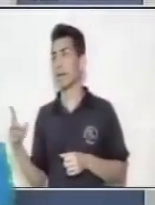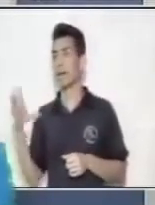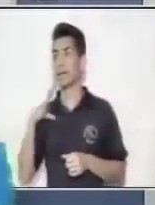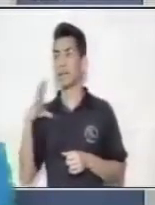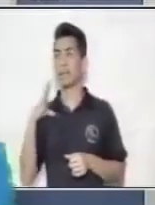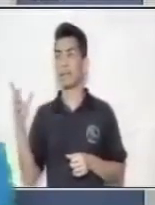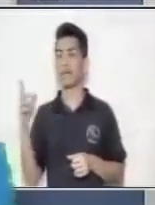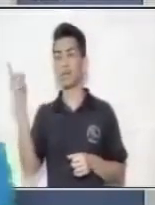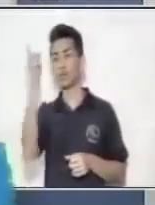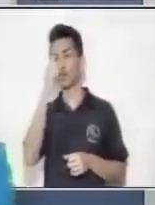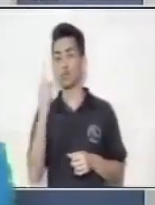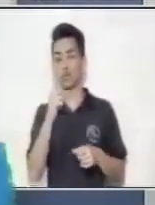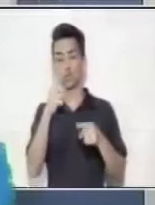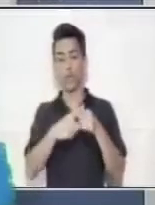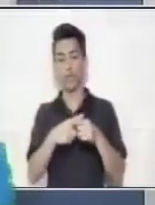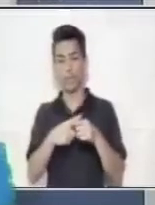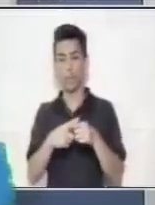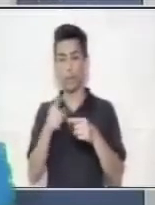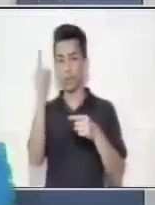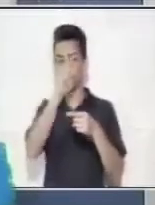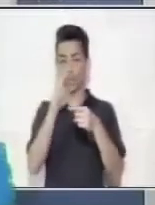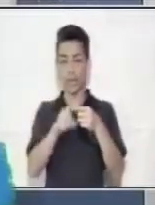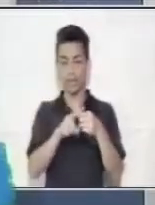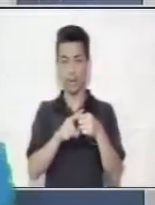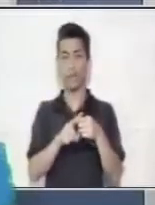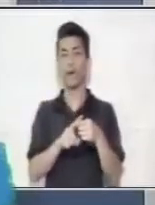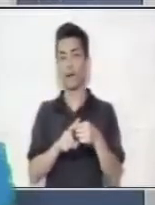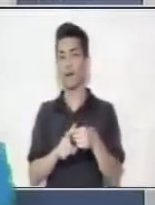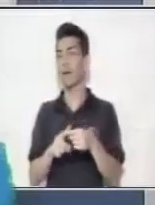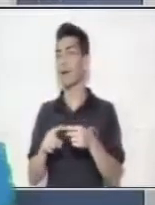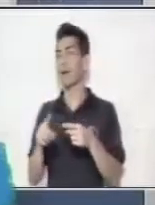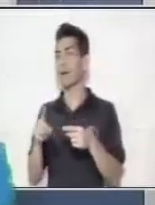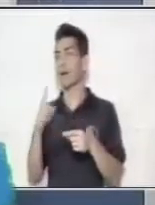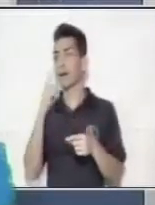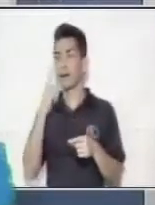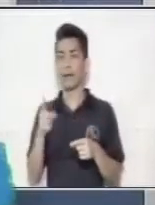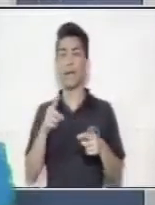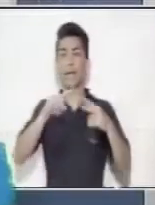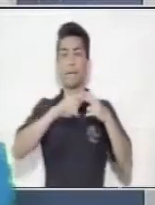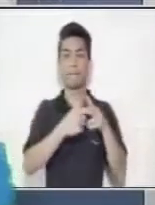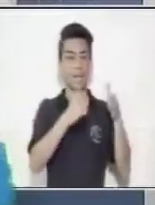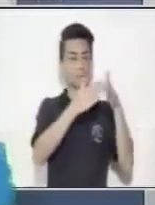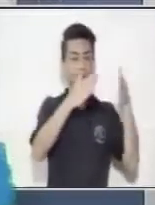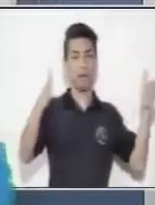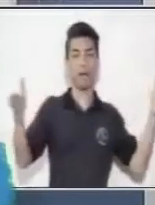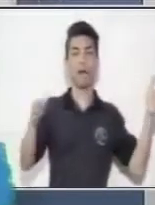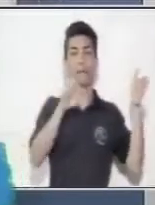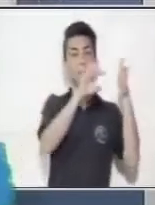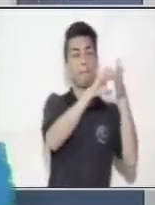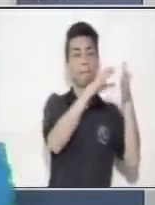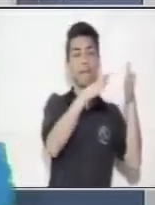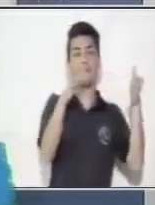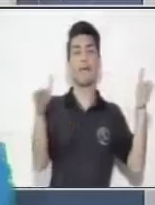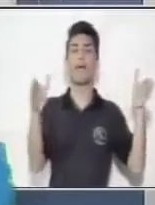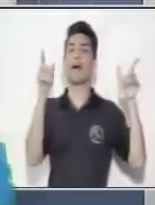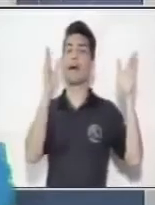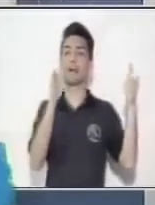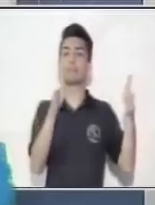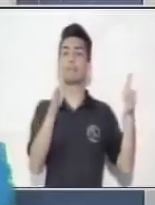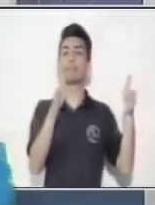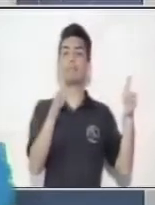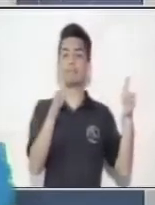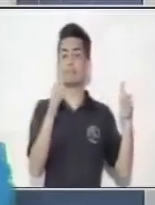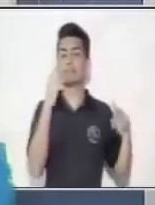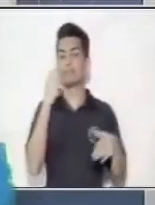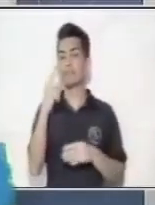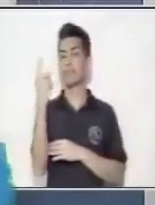está el sujeto y como inicio tenemos nuestro predicado. Entonces es importante